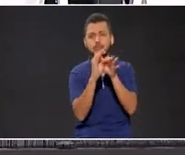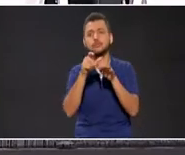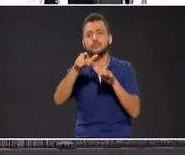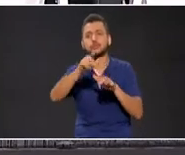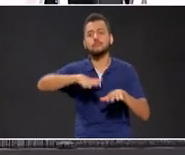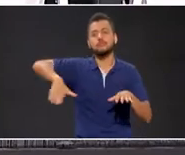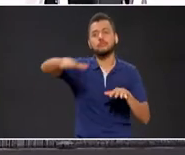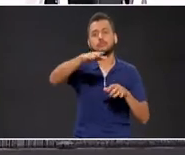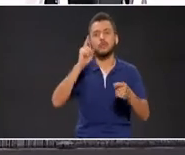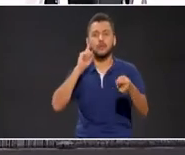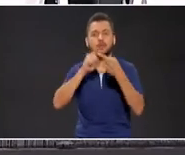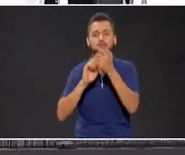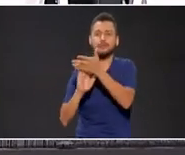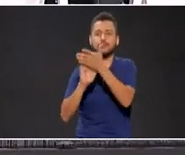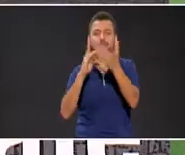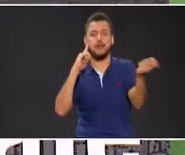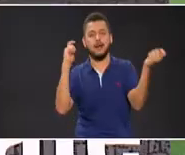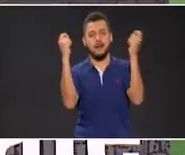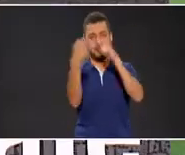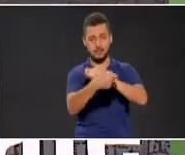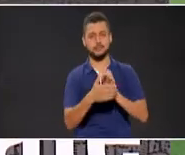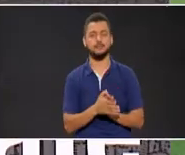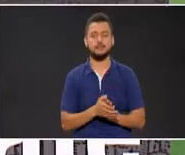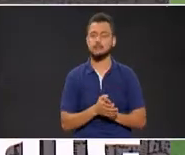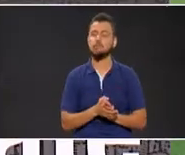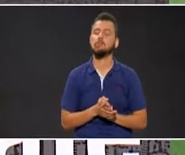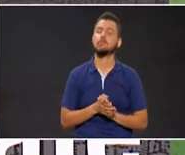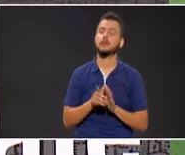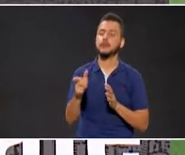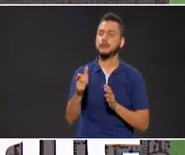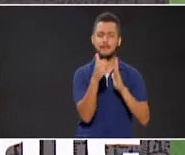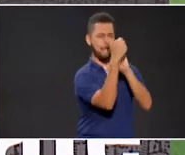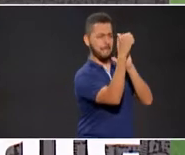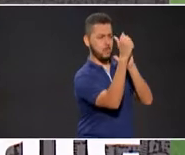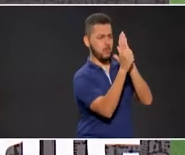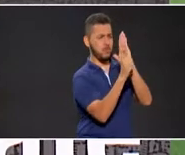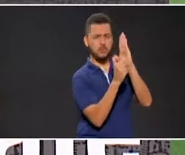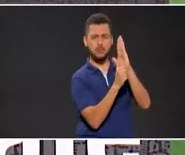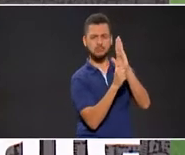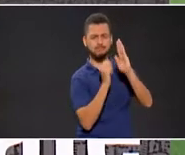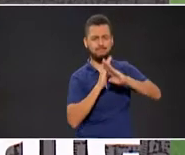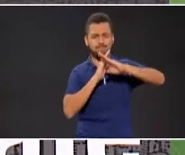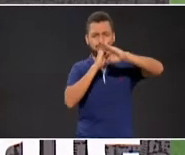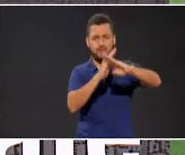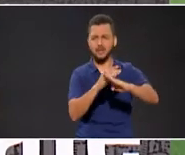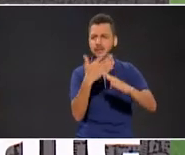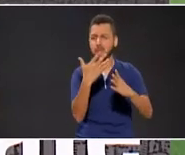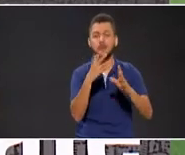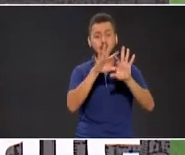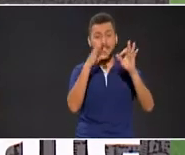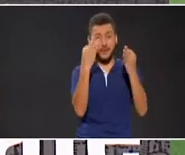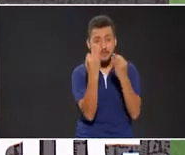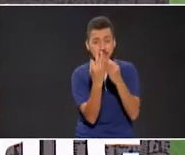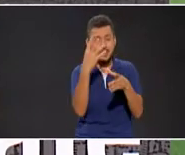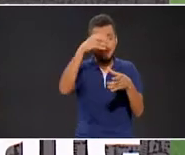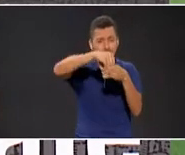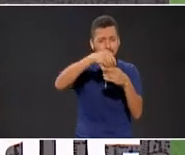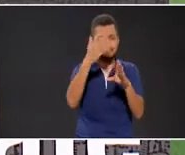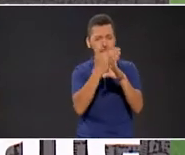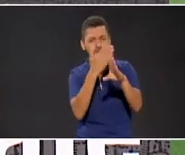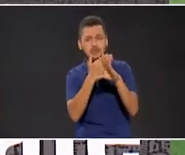desarrollar estas apuestas programas para la para combatir la violencia intrafamiliar específicamente la violencia contra la mujer